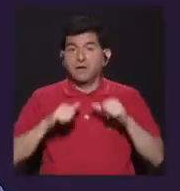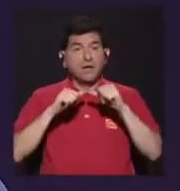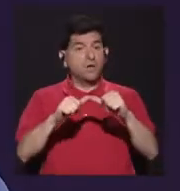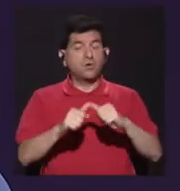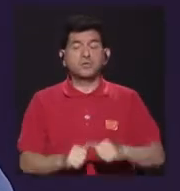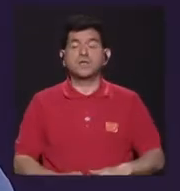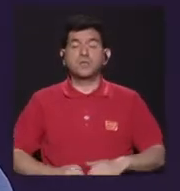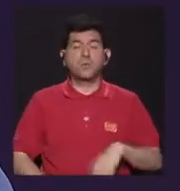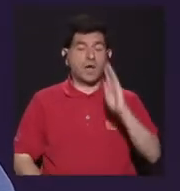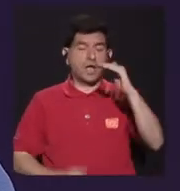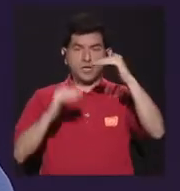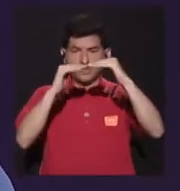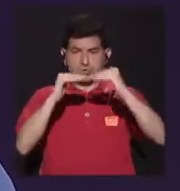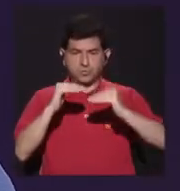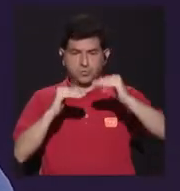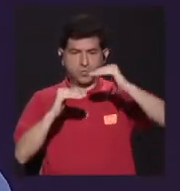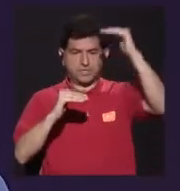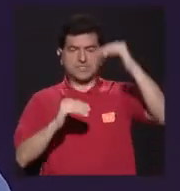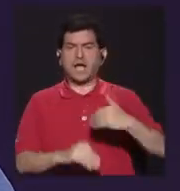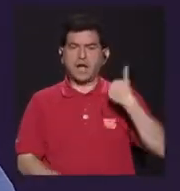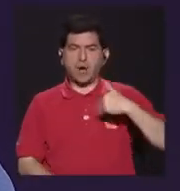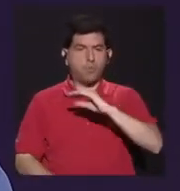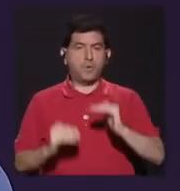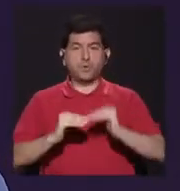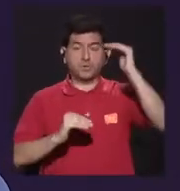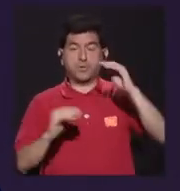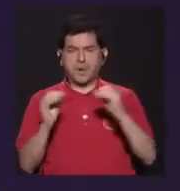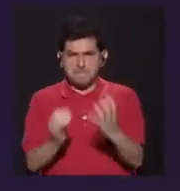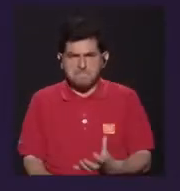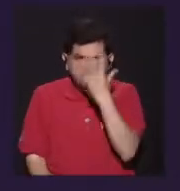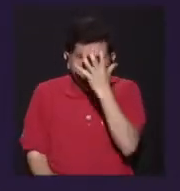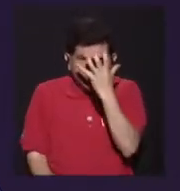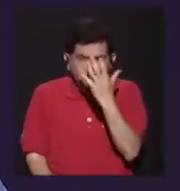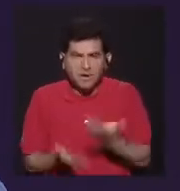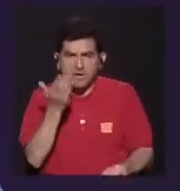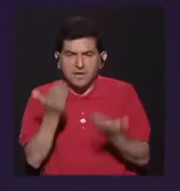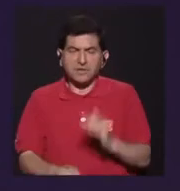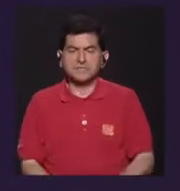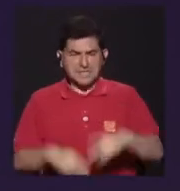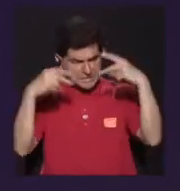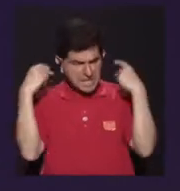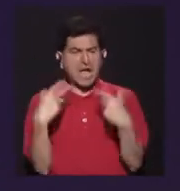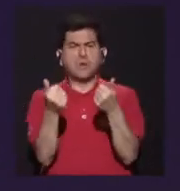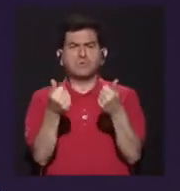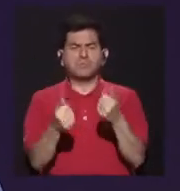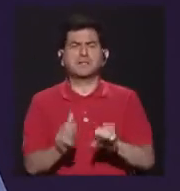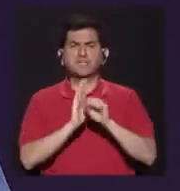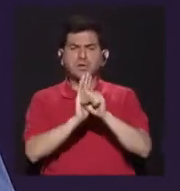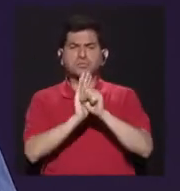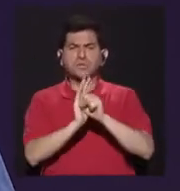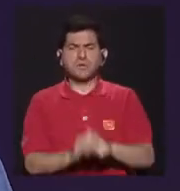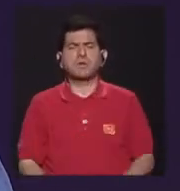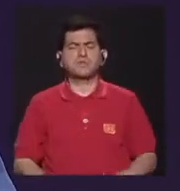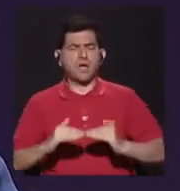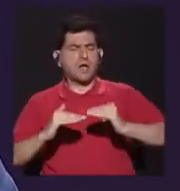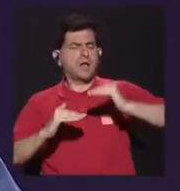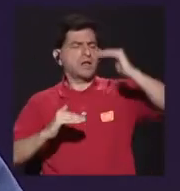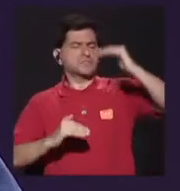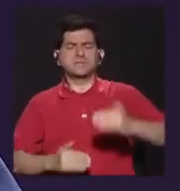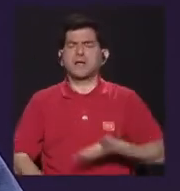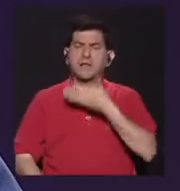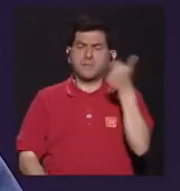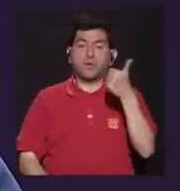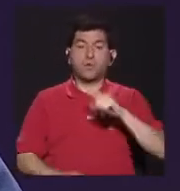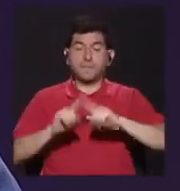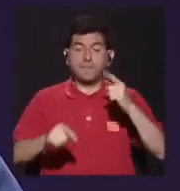en su escala de hombre o sube un poquito. Uh-huh. Mientras más bravo un hombre, entonces como que automáticamente algo simbólico sube su escala de hombre. Pero si un